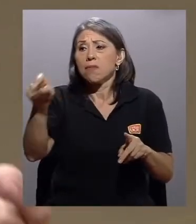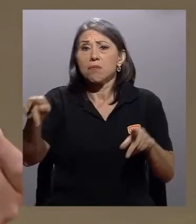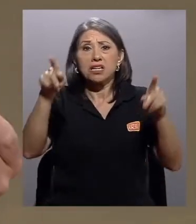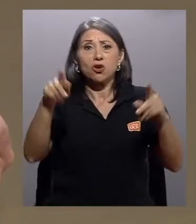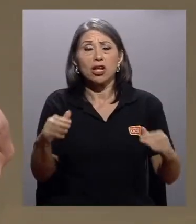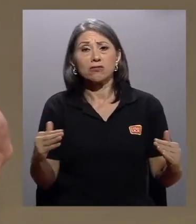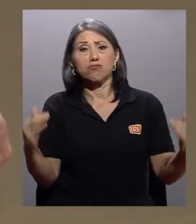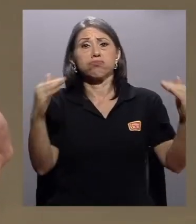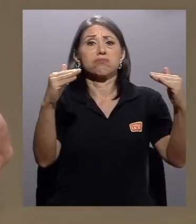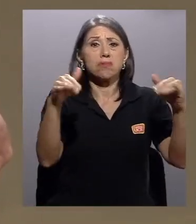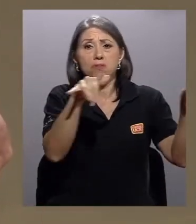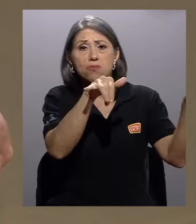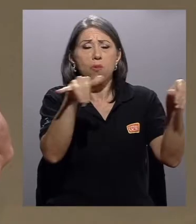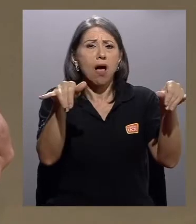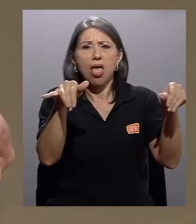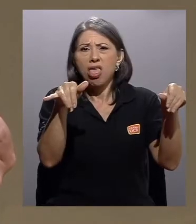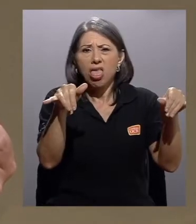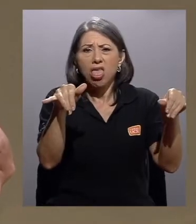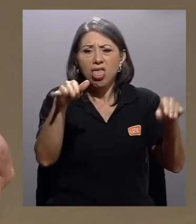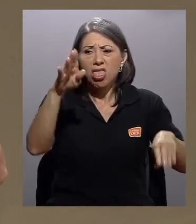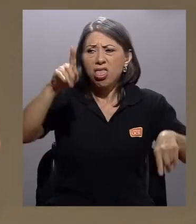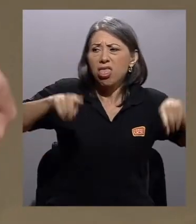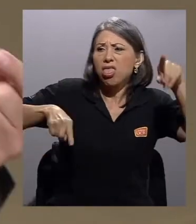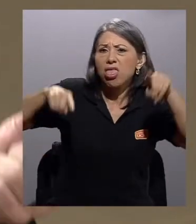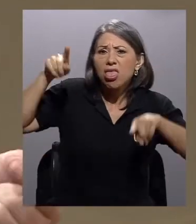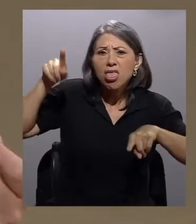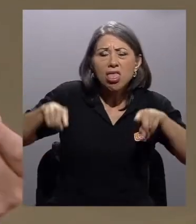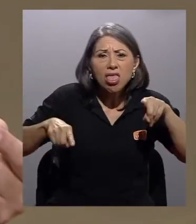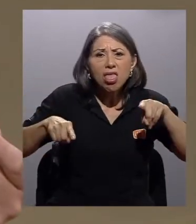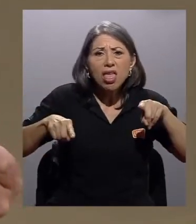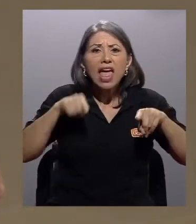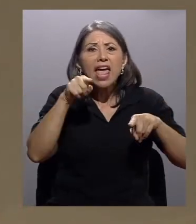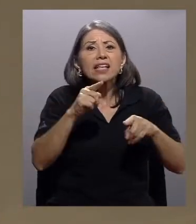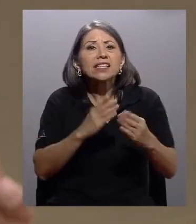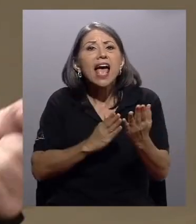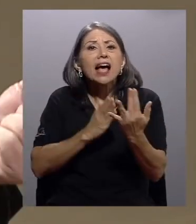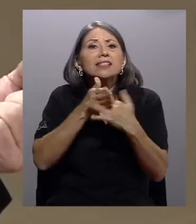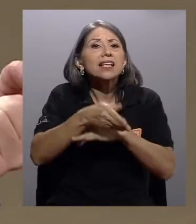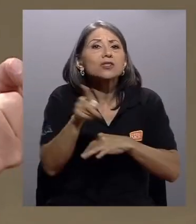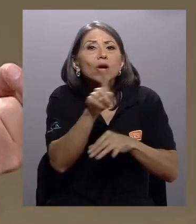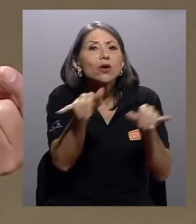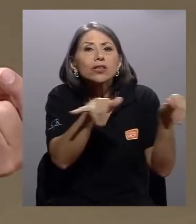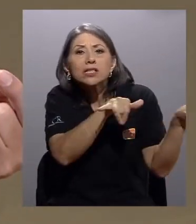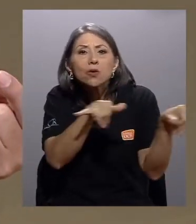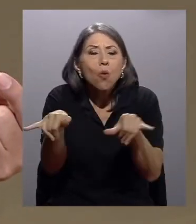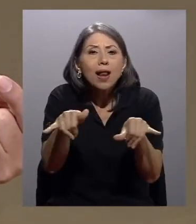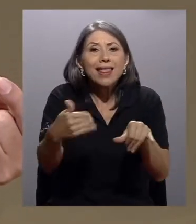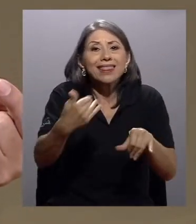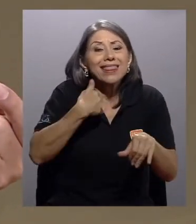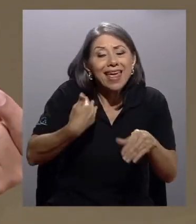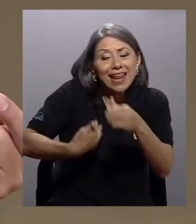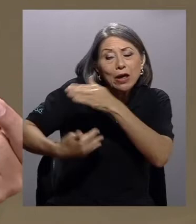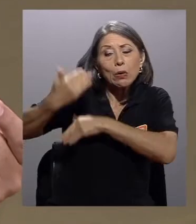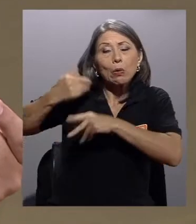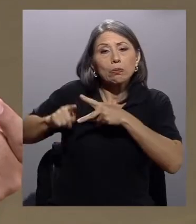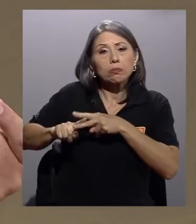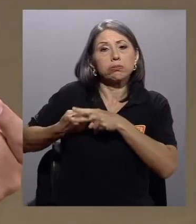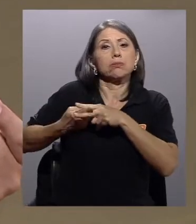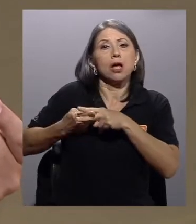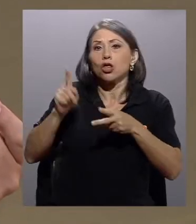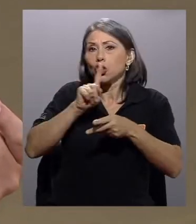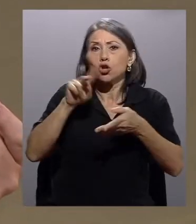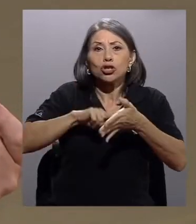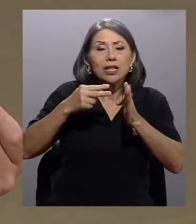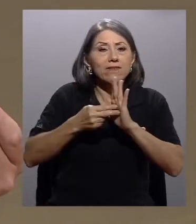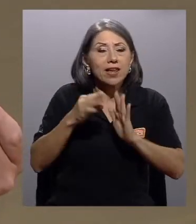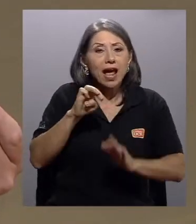desigual a las tecnologías, al Internet y demás, tiene una raíz más profunda? No es que el MEP tenga un problema de